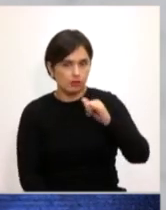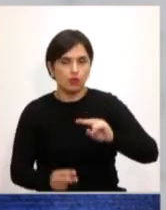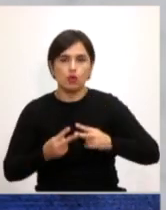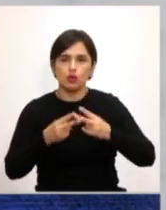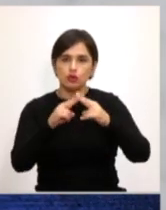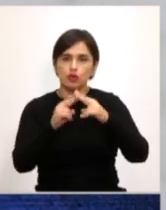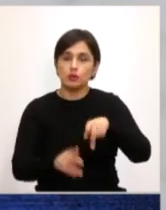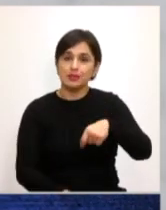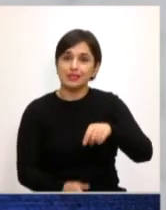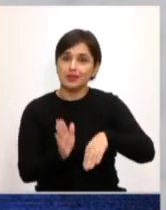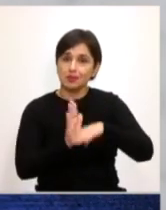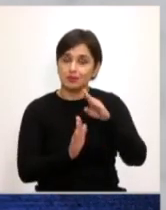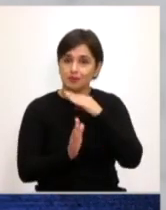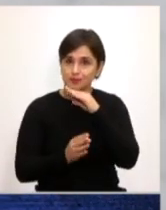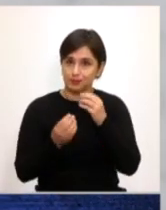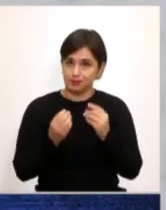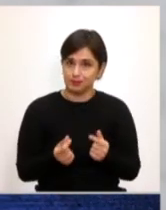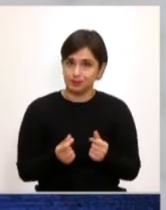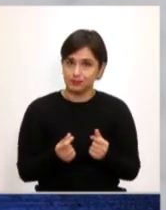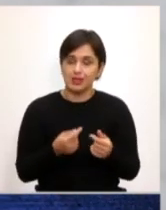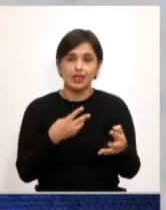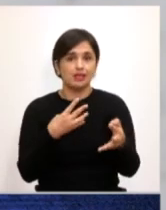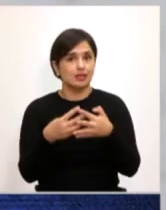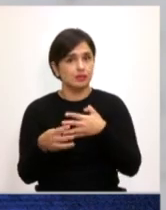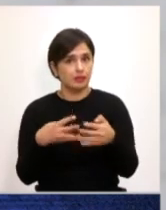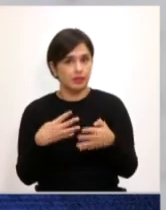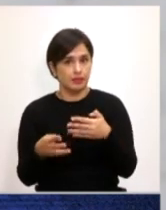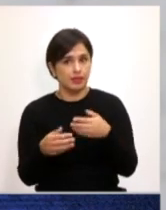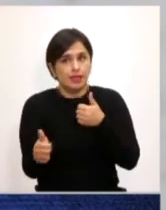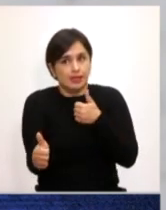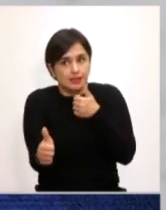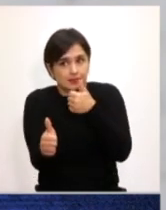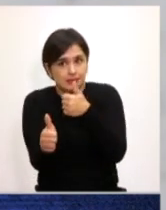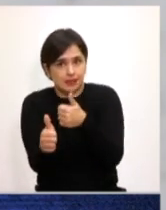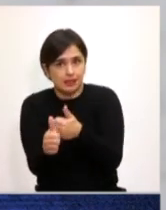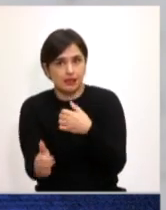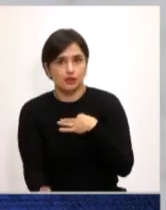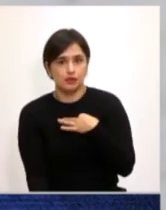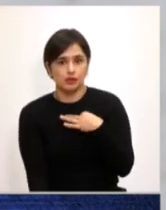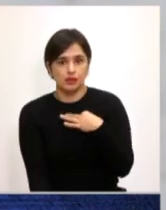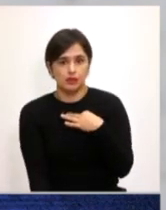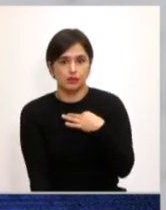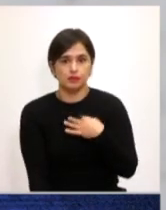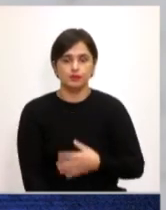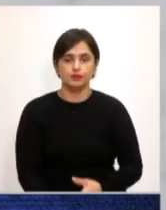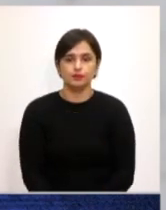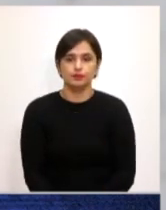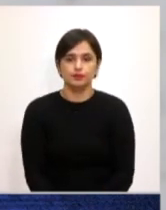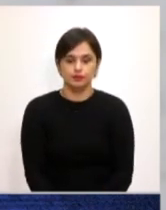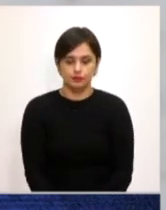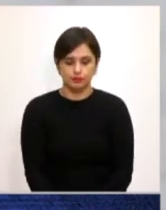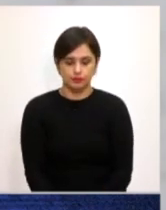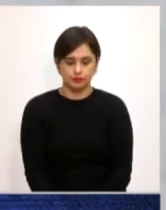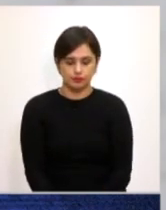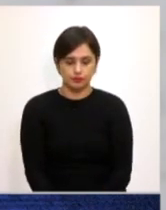construyendo un Senado más eficiente, transparente y cercano a la ciudadanía.